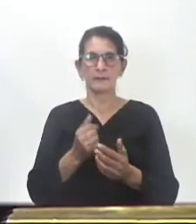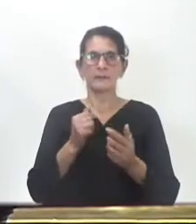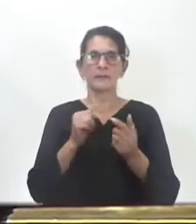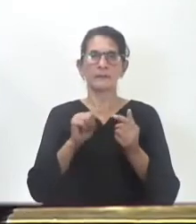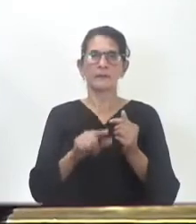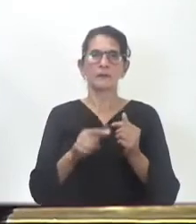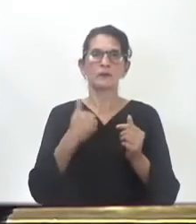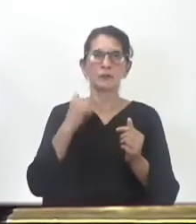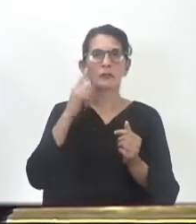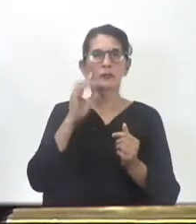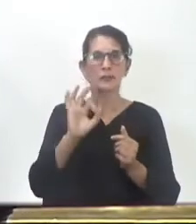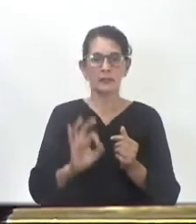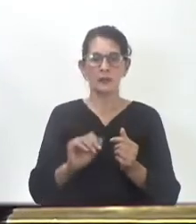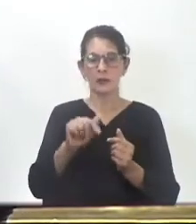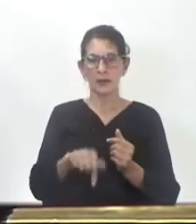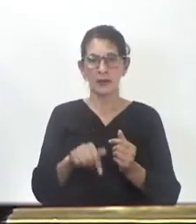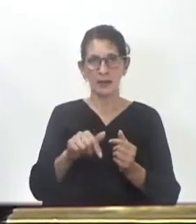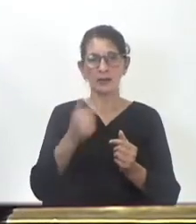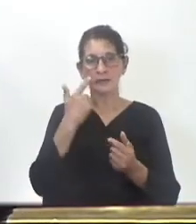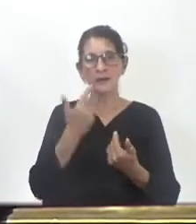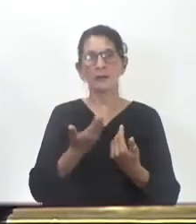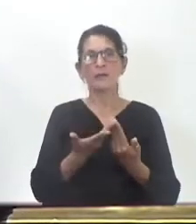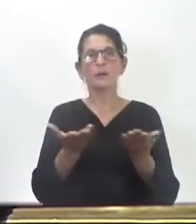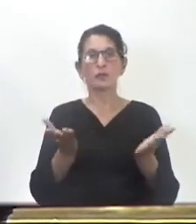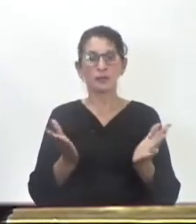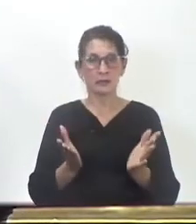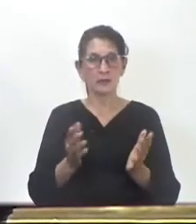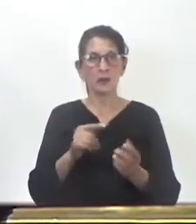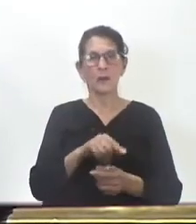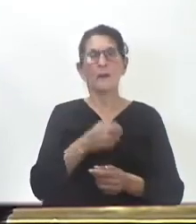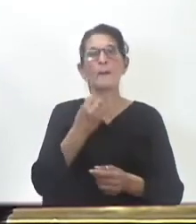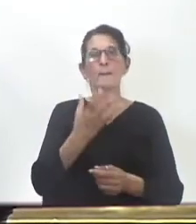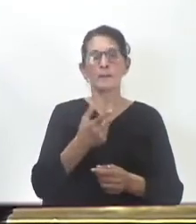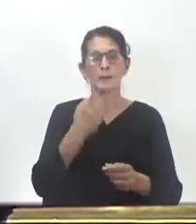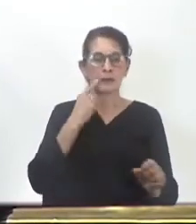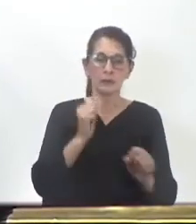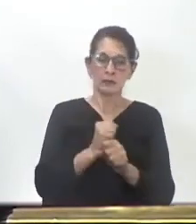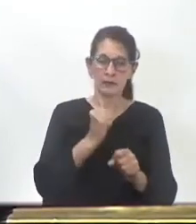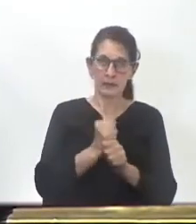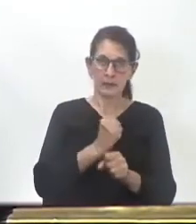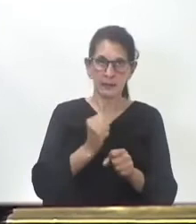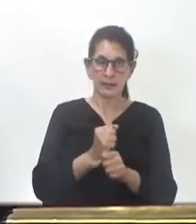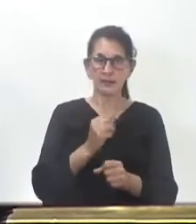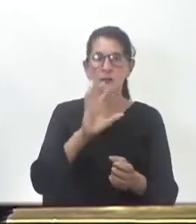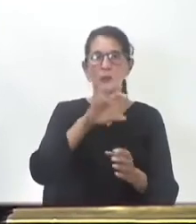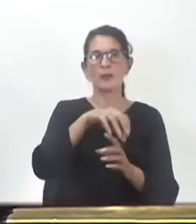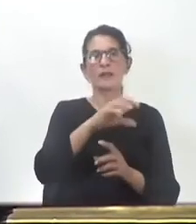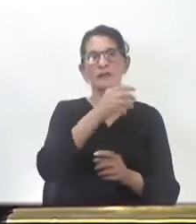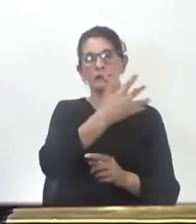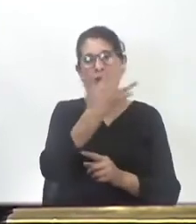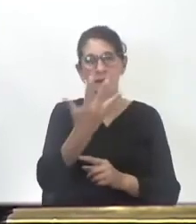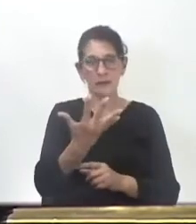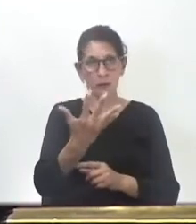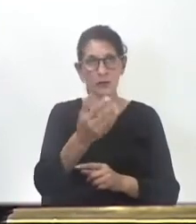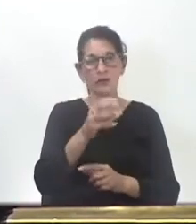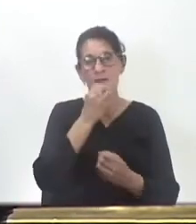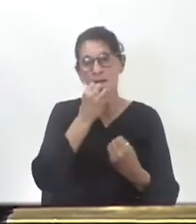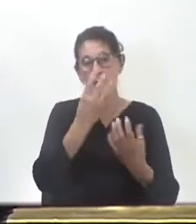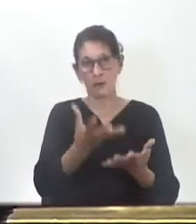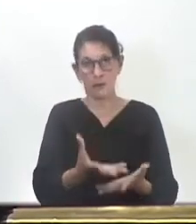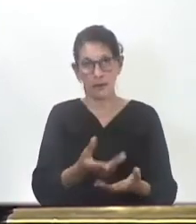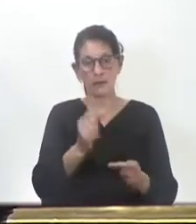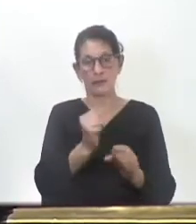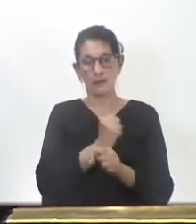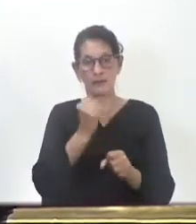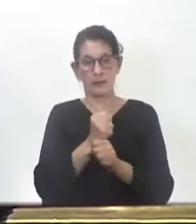Entonces, yo creo que ahí estamos demostrando, porque los recursos con los que han trabajado, tanto en la unidad 5 como en las demás unidades que se han mejorado, como se está